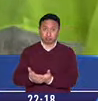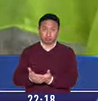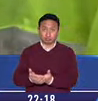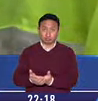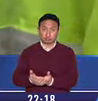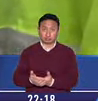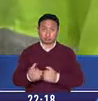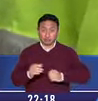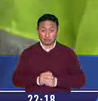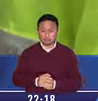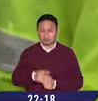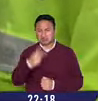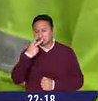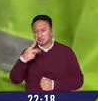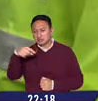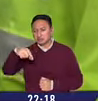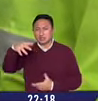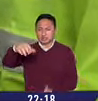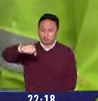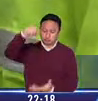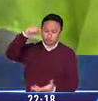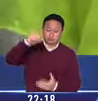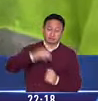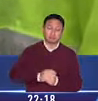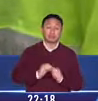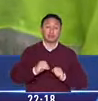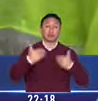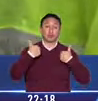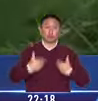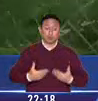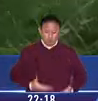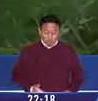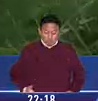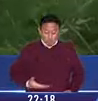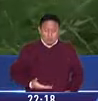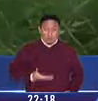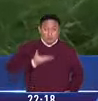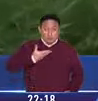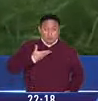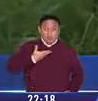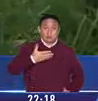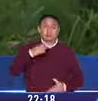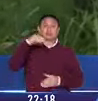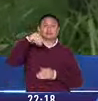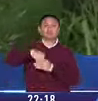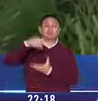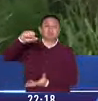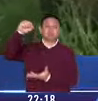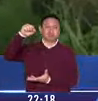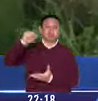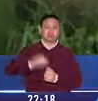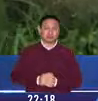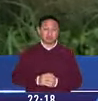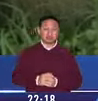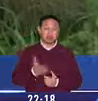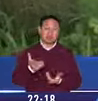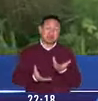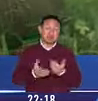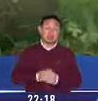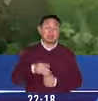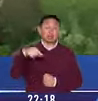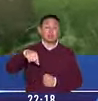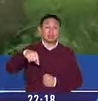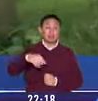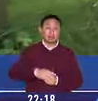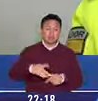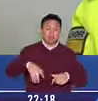los uniformados evidenciaron que se trataba de la parte superior de un cuerpo humano que estaba en el interior de dicha funda y aparentemente habría sido